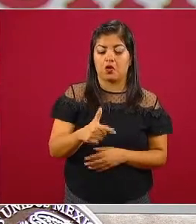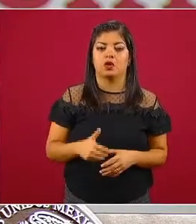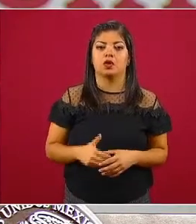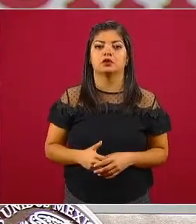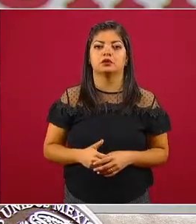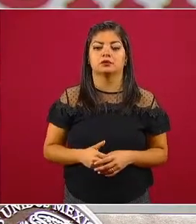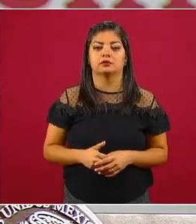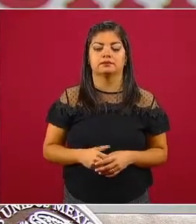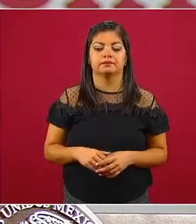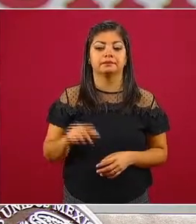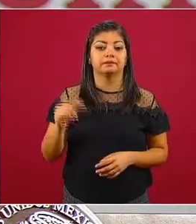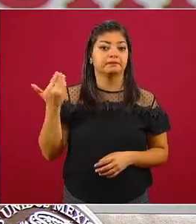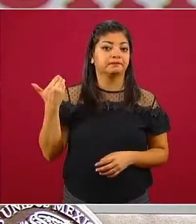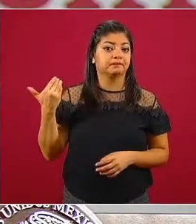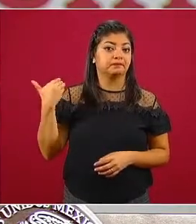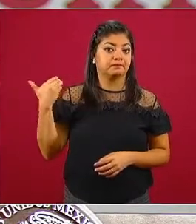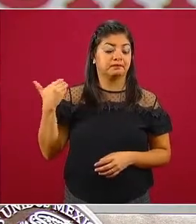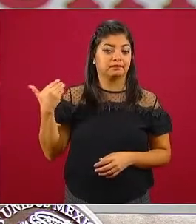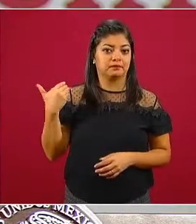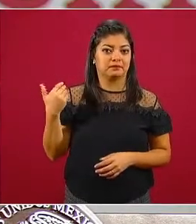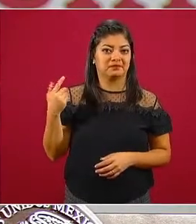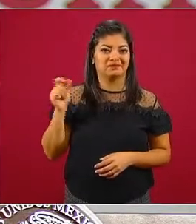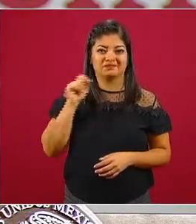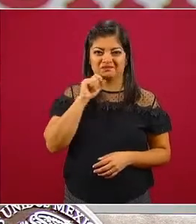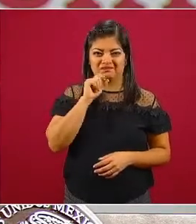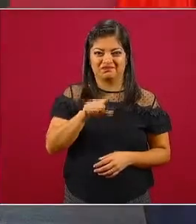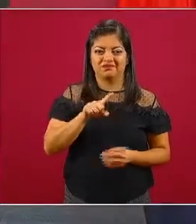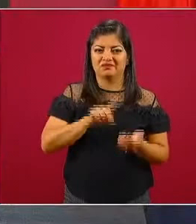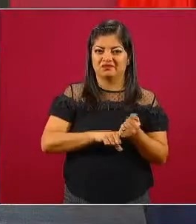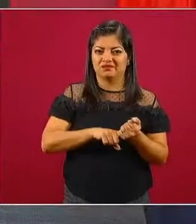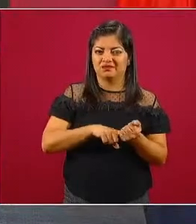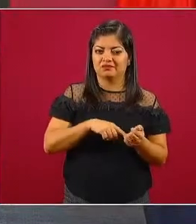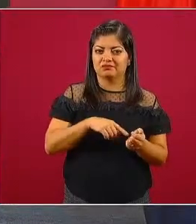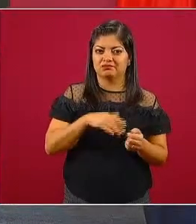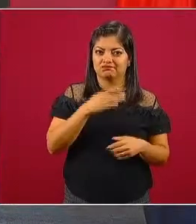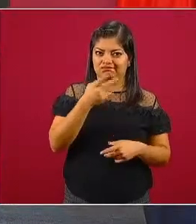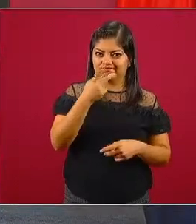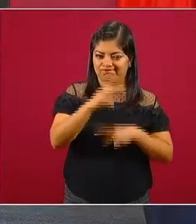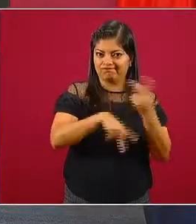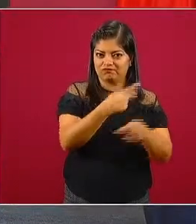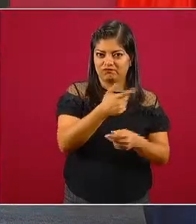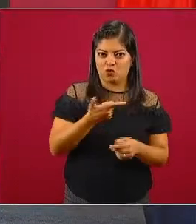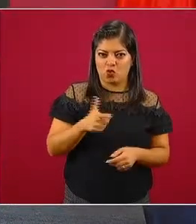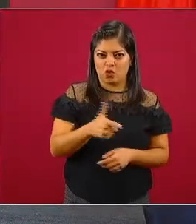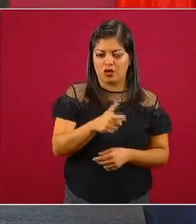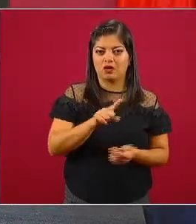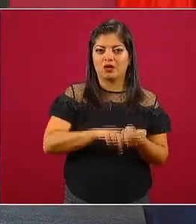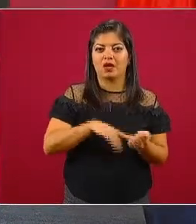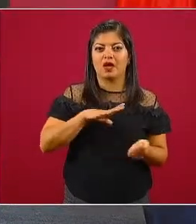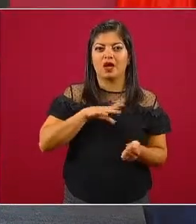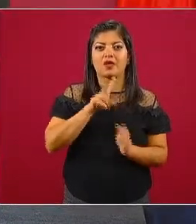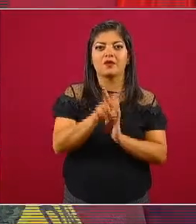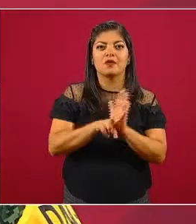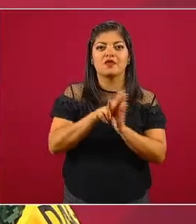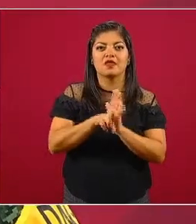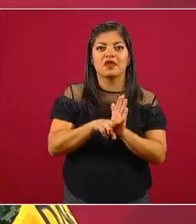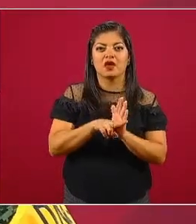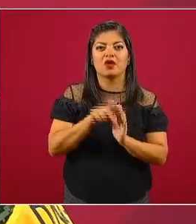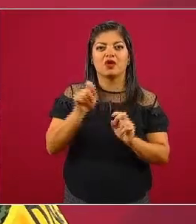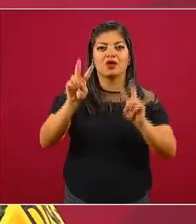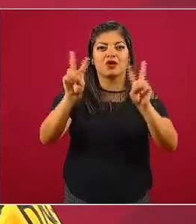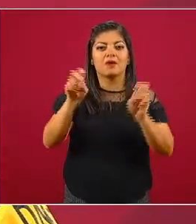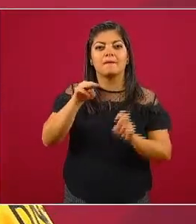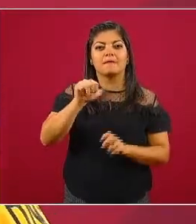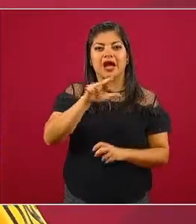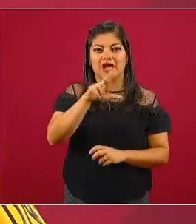En días pasados, cuando se hizo la operación en Guanajuato y que salió un video del Marro, ahí en el